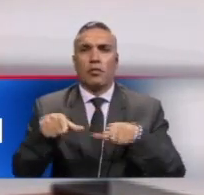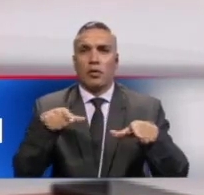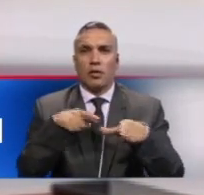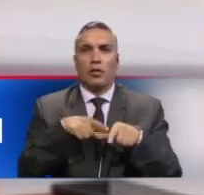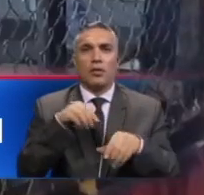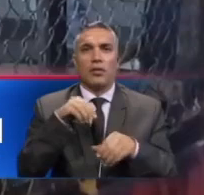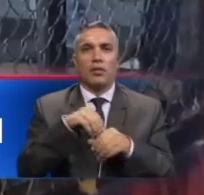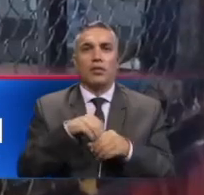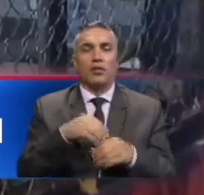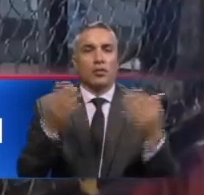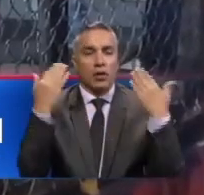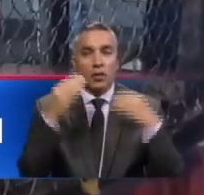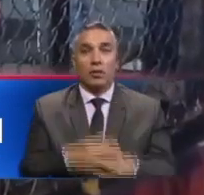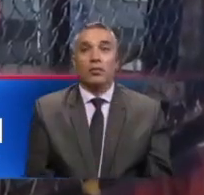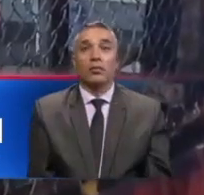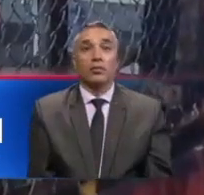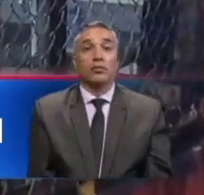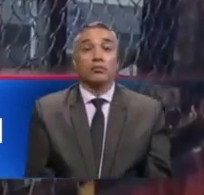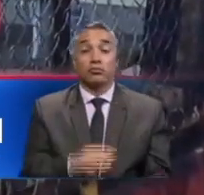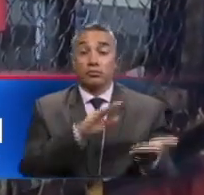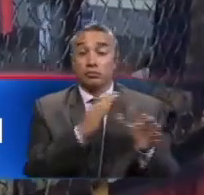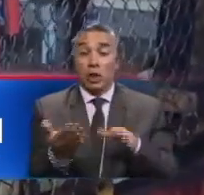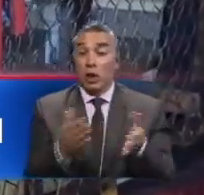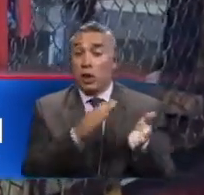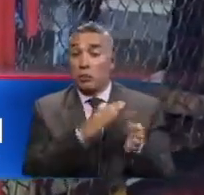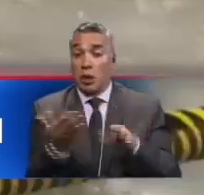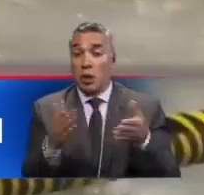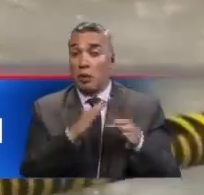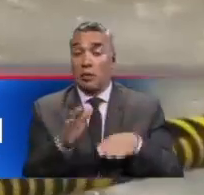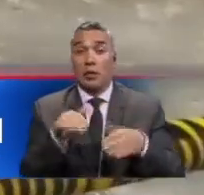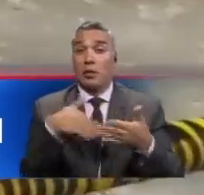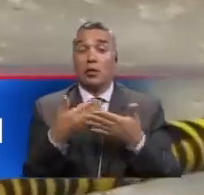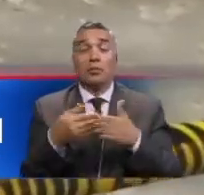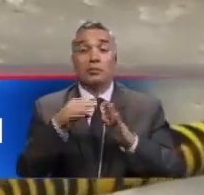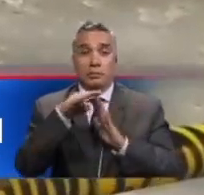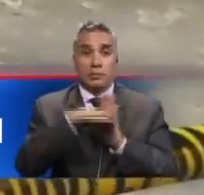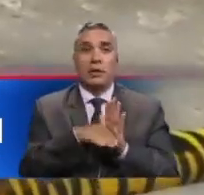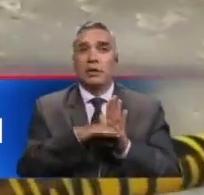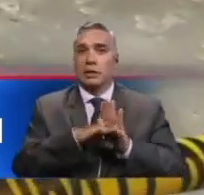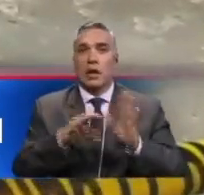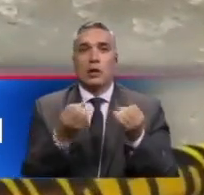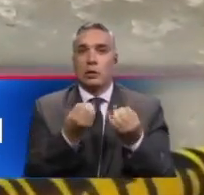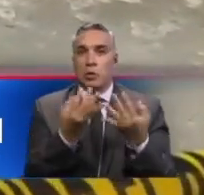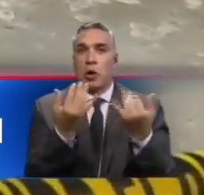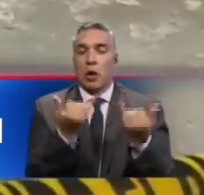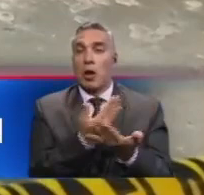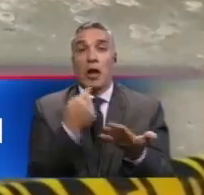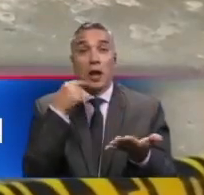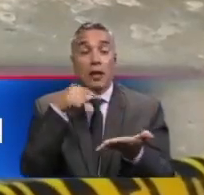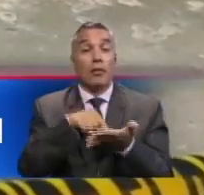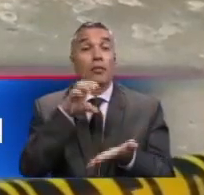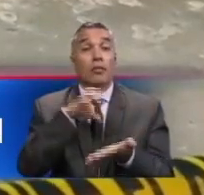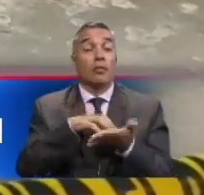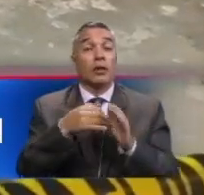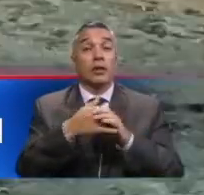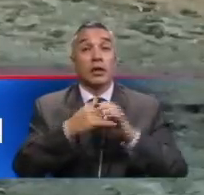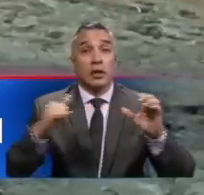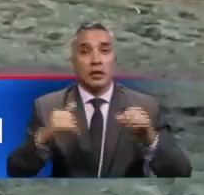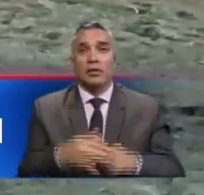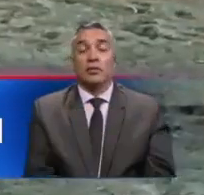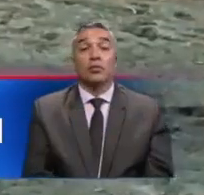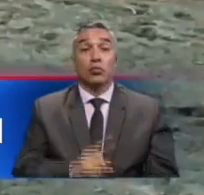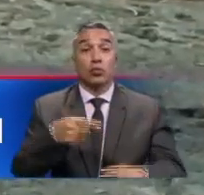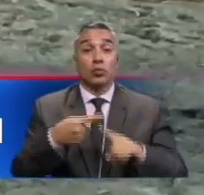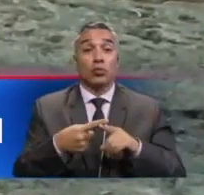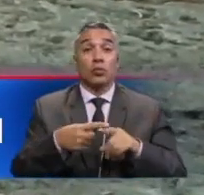priorizados de la ciudad de Guayaquil. En cuanto a las muertes violentas, se ha registrado una disminución en las cifras. Por ejemplo, en la provincia de Santa Elena,